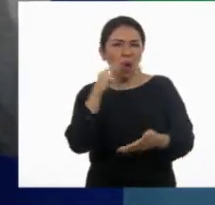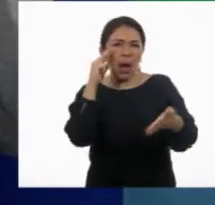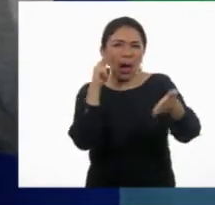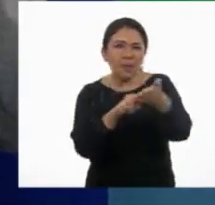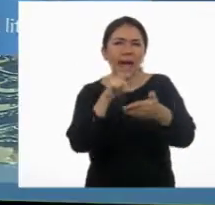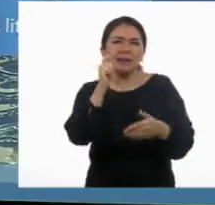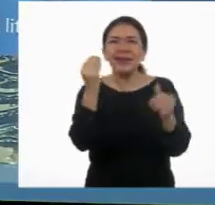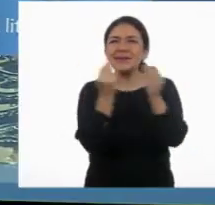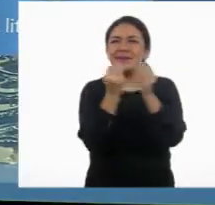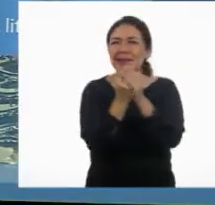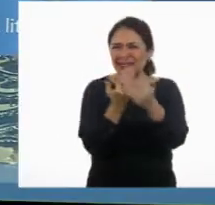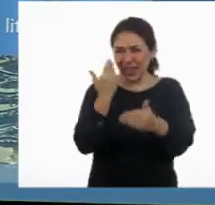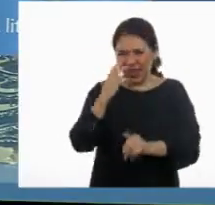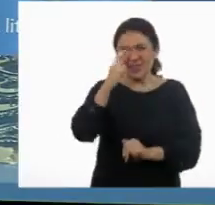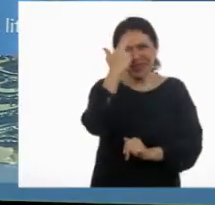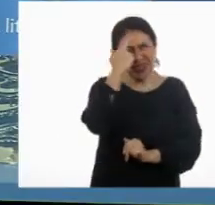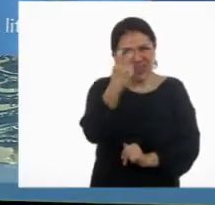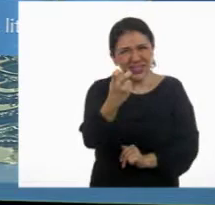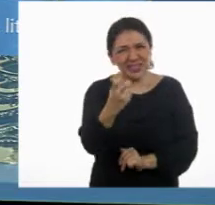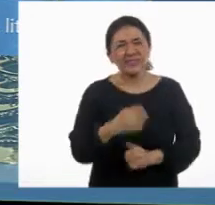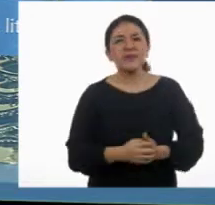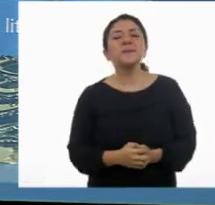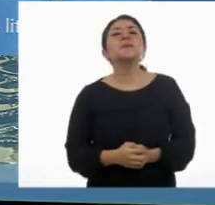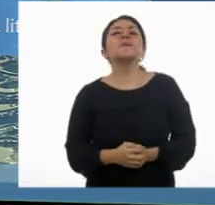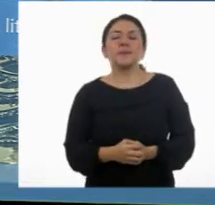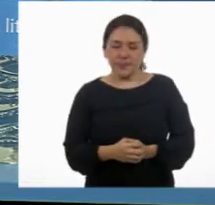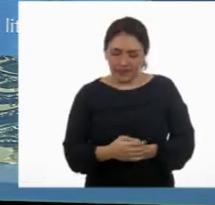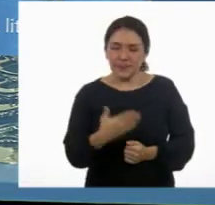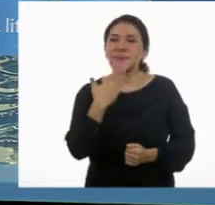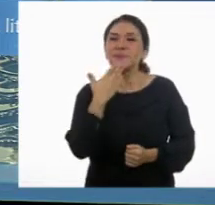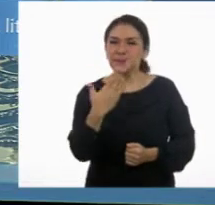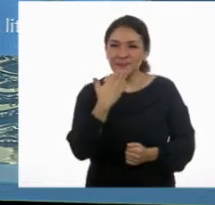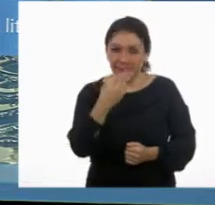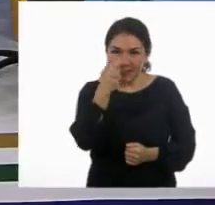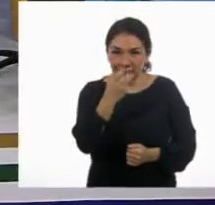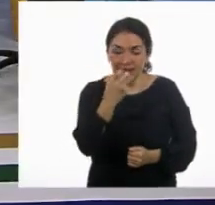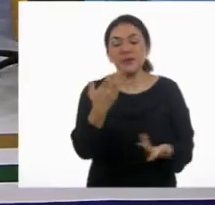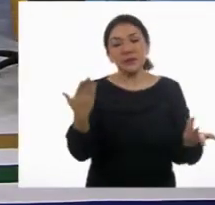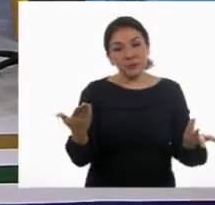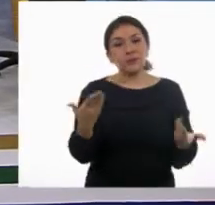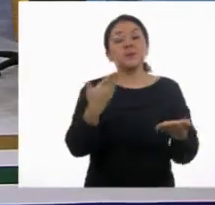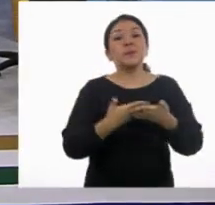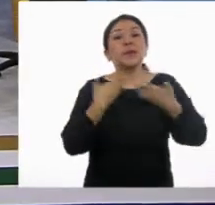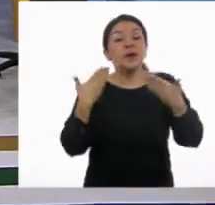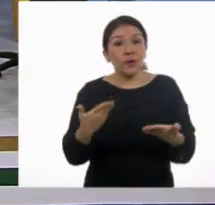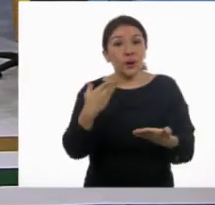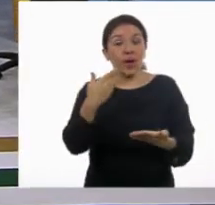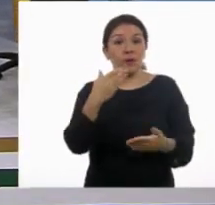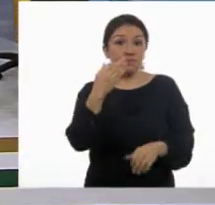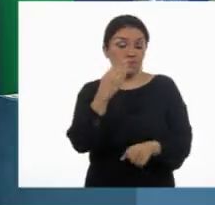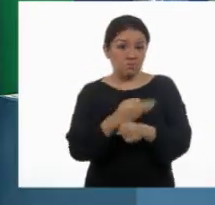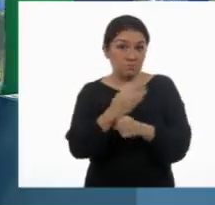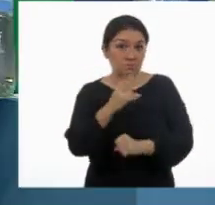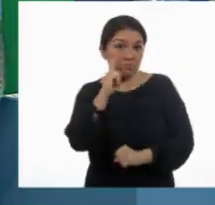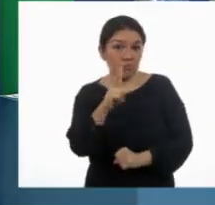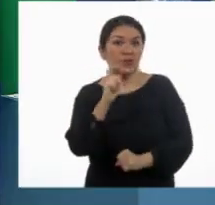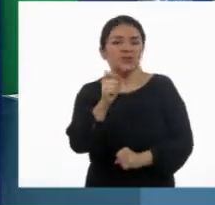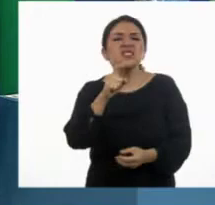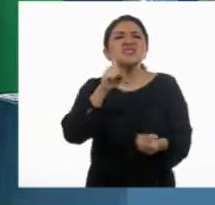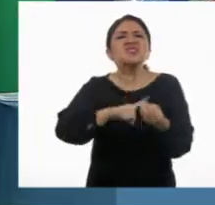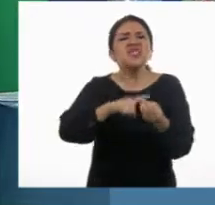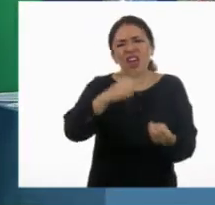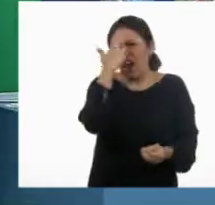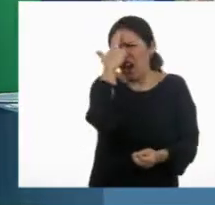veíamos la clase pasada también, maestra. Muy bien. Bueno, pues entonces, ¿quién tendrá la